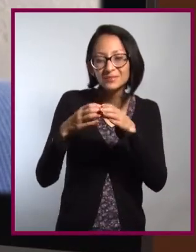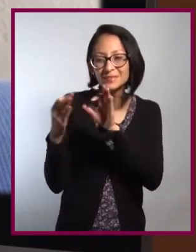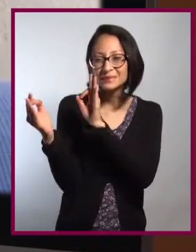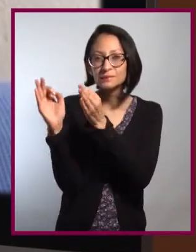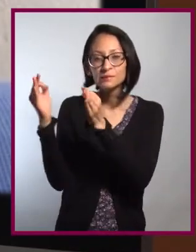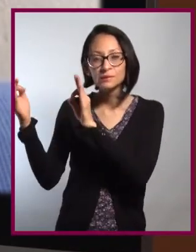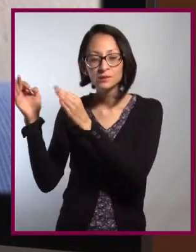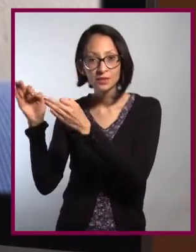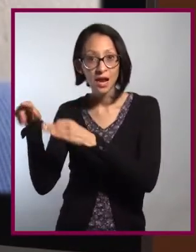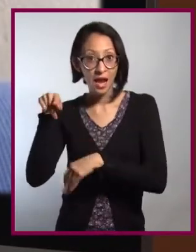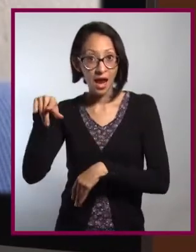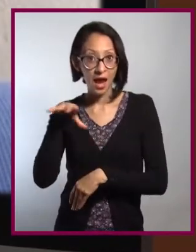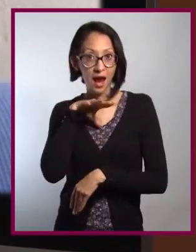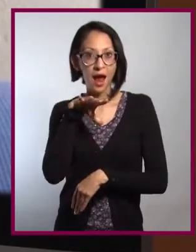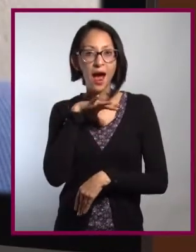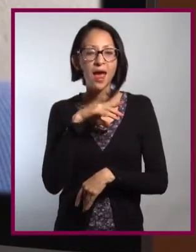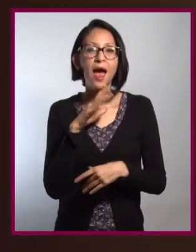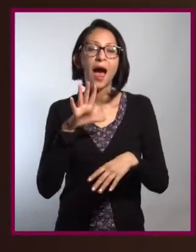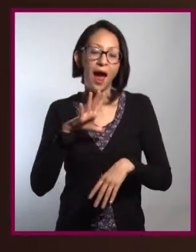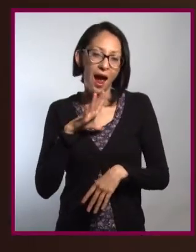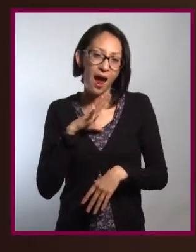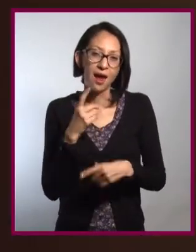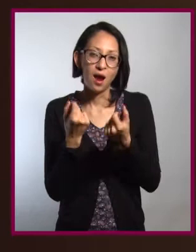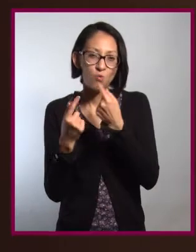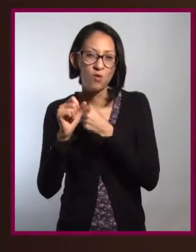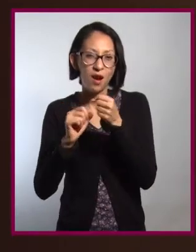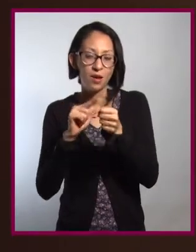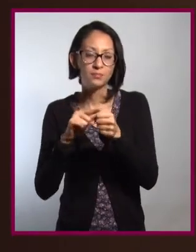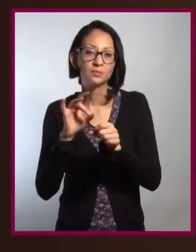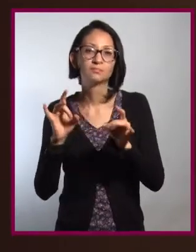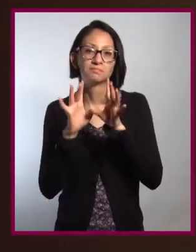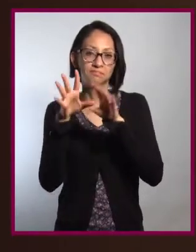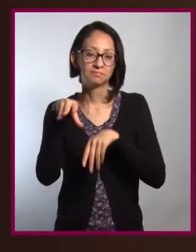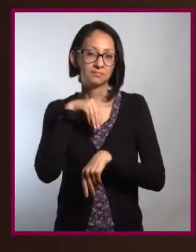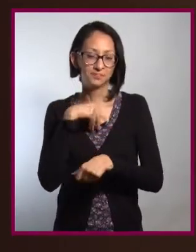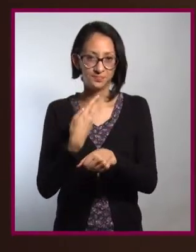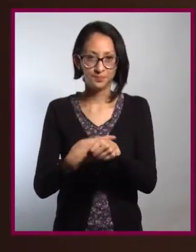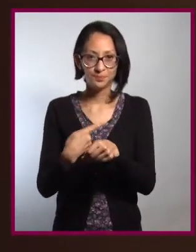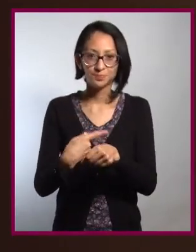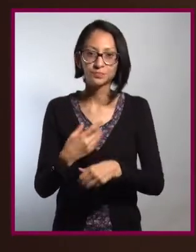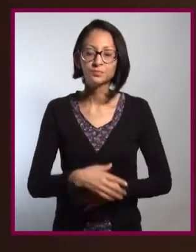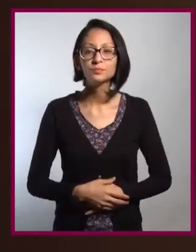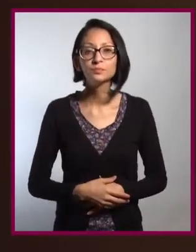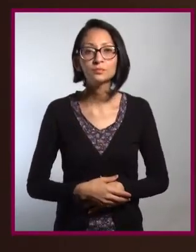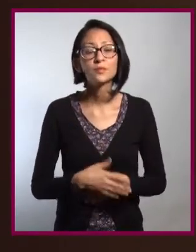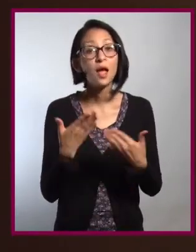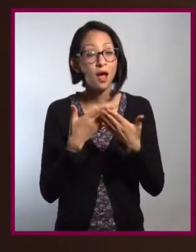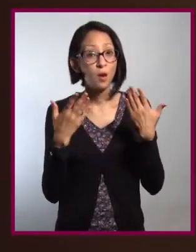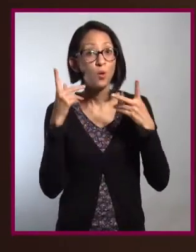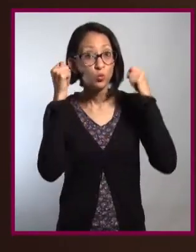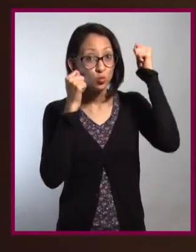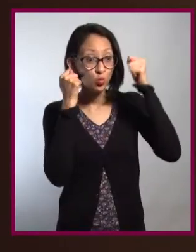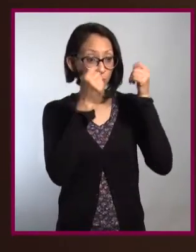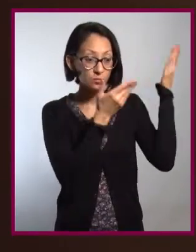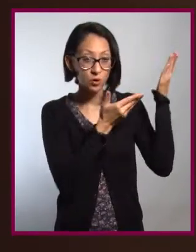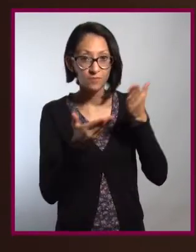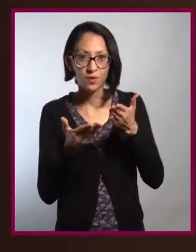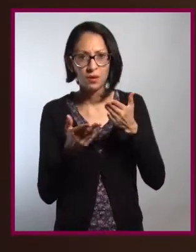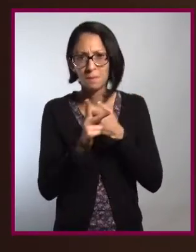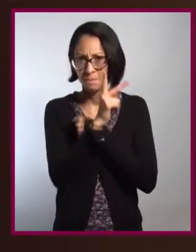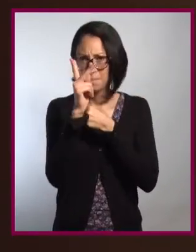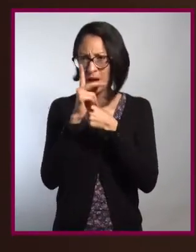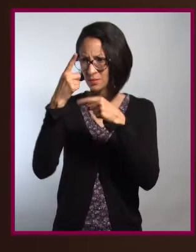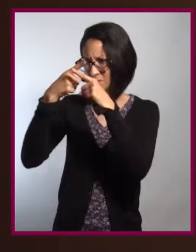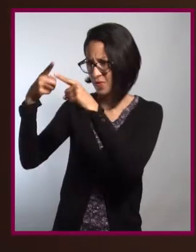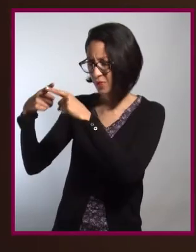uno frecuenta y que también suponen un riesgo. Doctor, ¿cómo podemos ayudar a que el turismo que nos visita en cualquier lugar del país